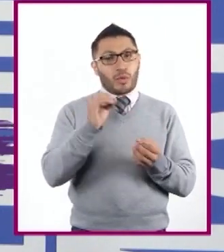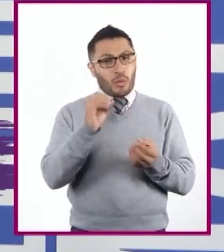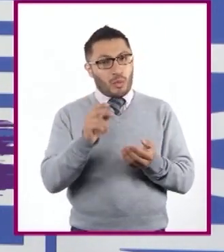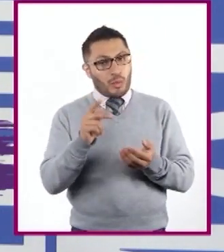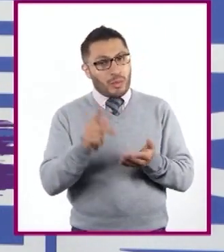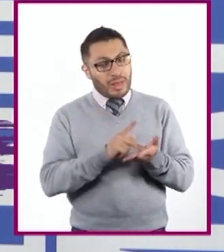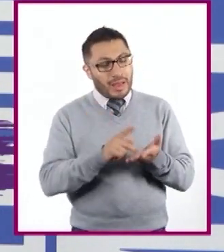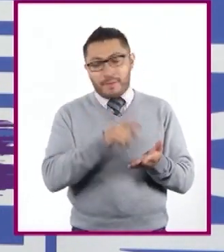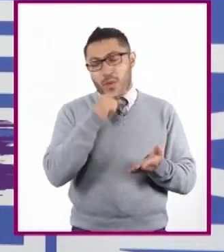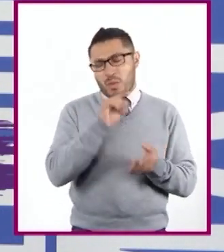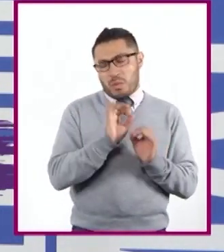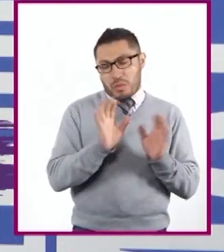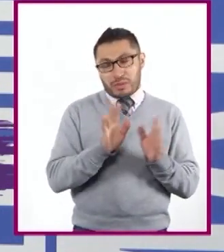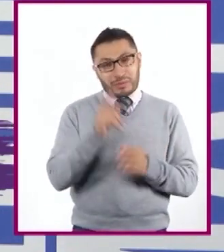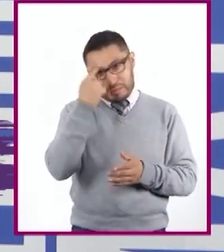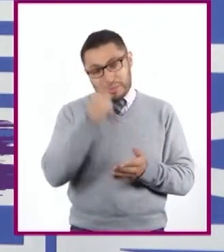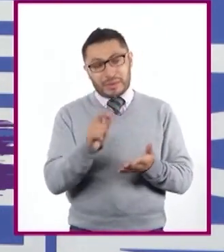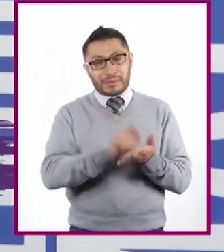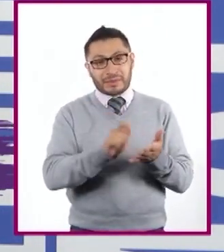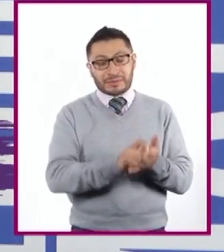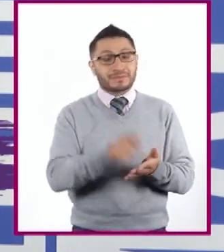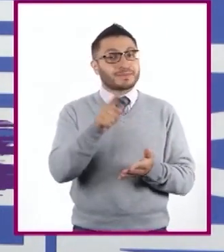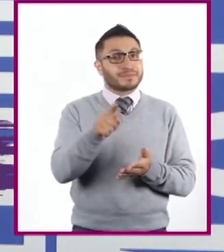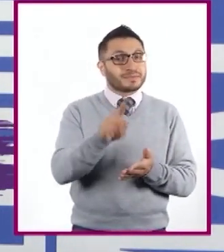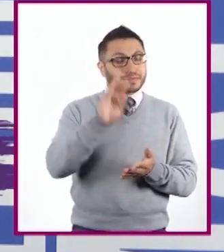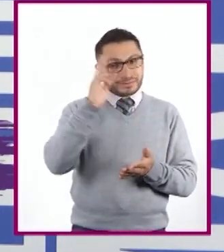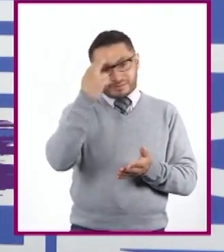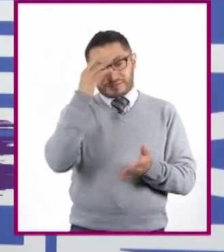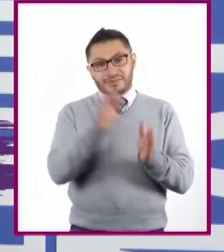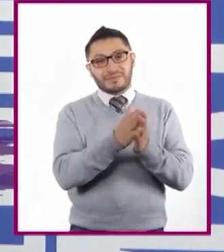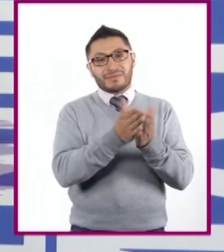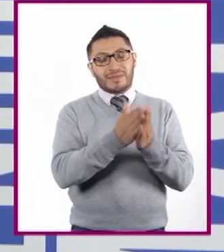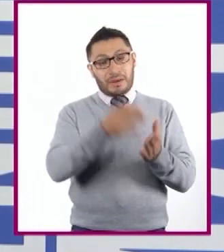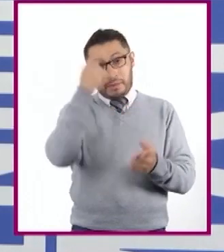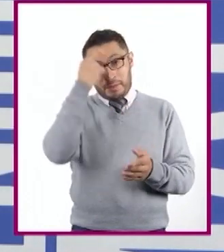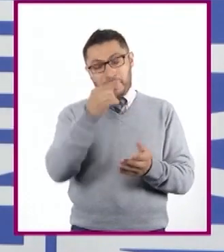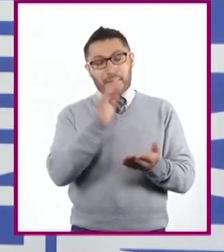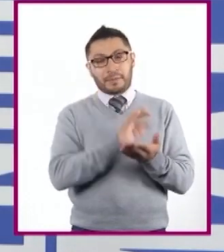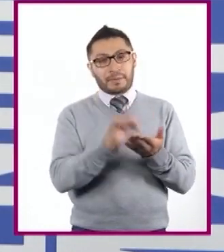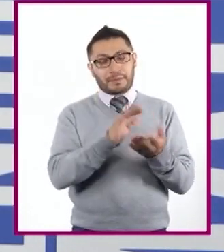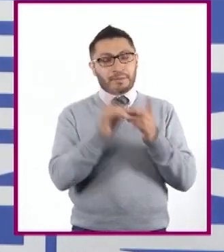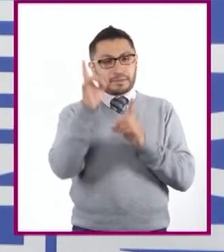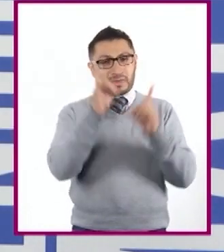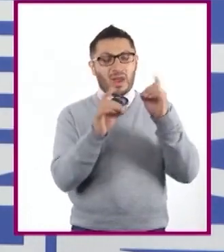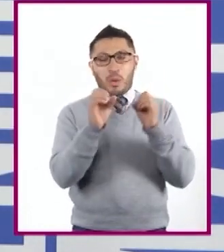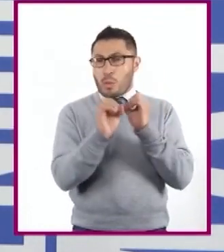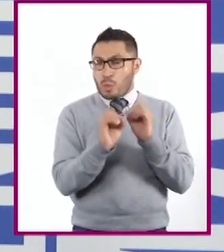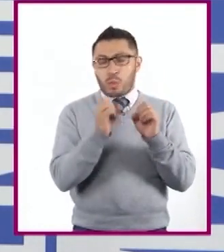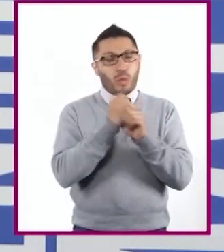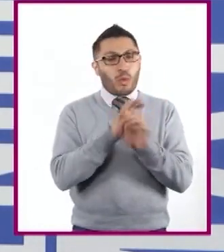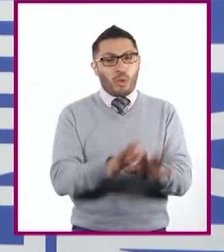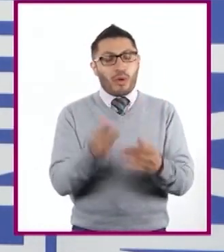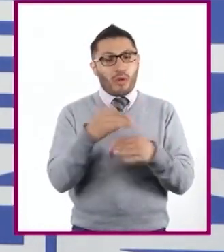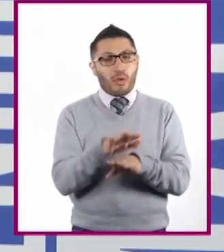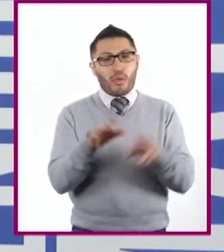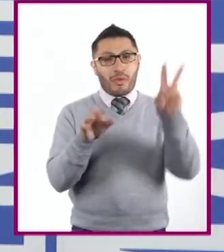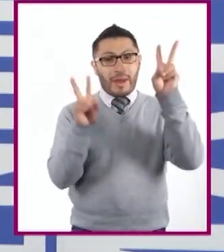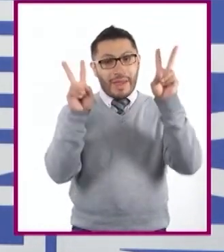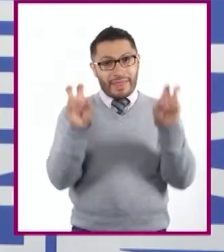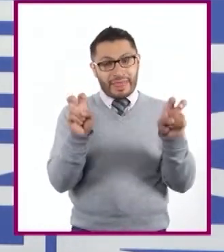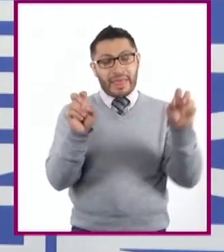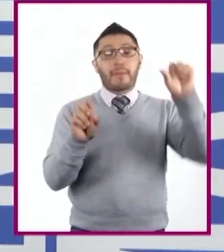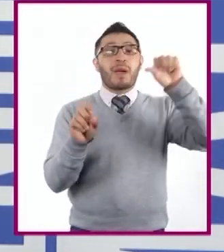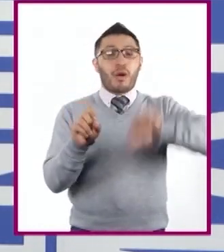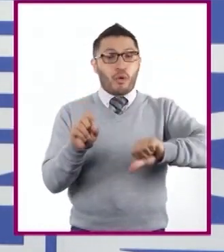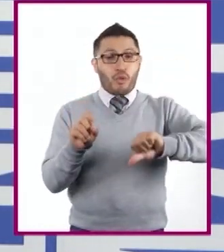bolígrafo para tomar notas. También tengan a la mano su libro de texto para consultar dudas o información sobre el tema que